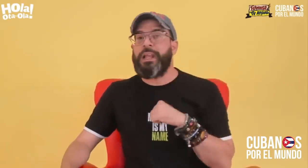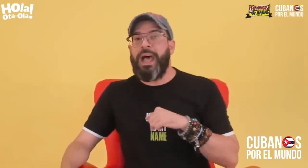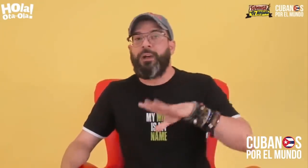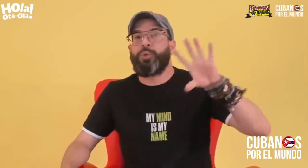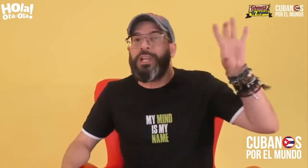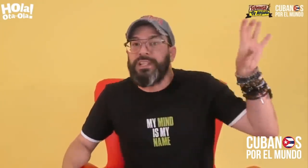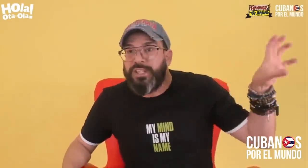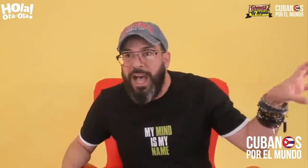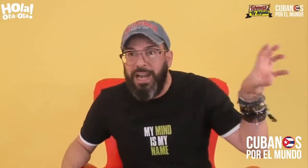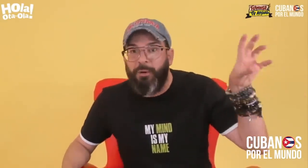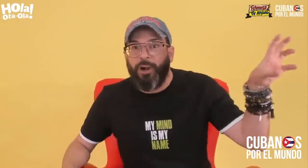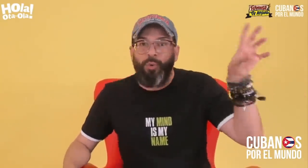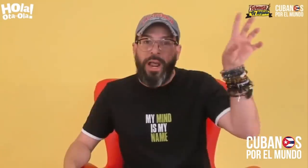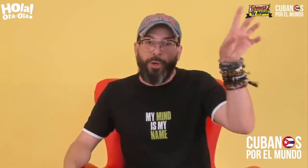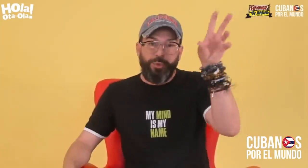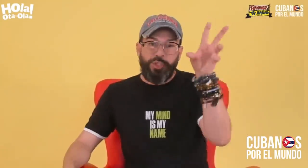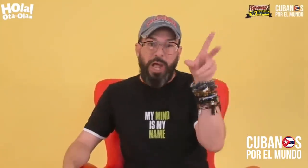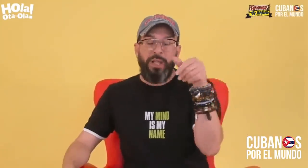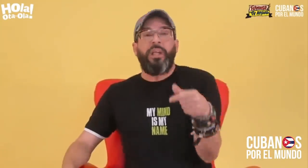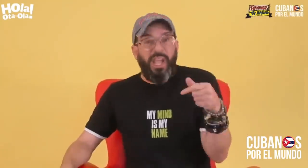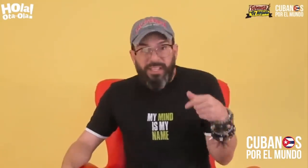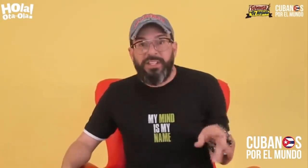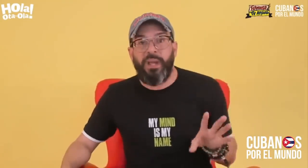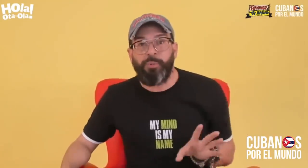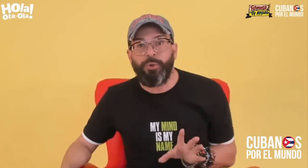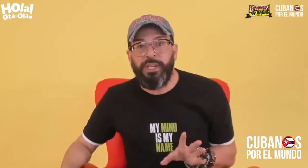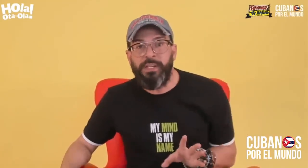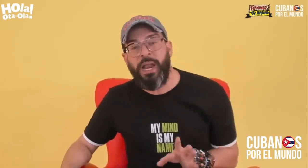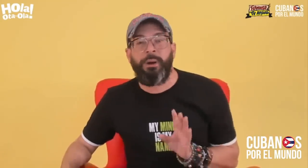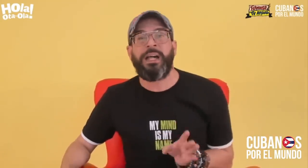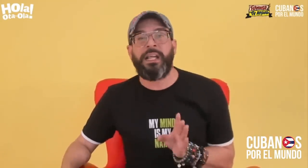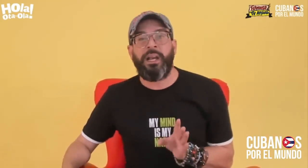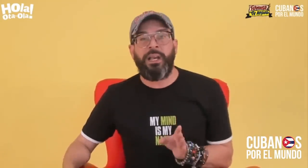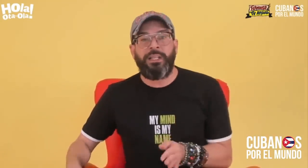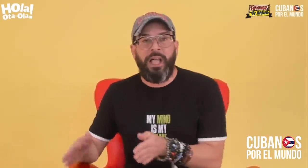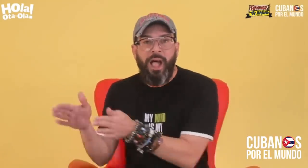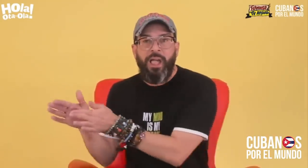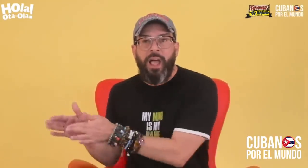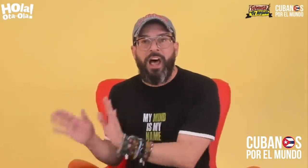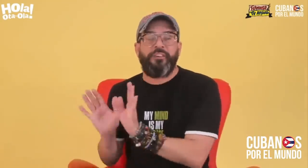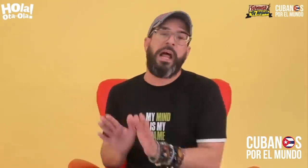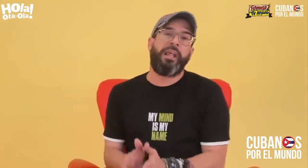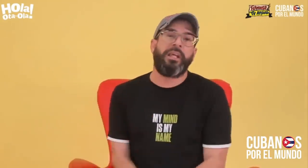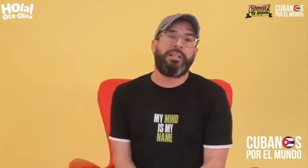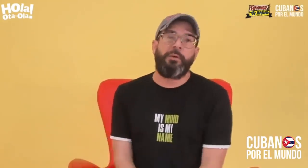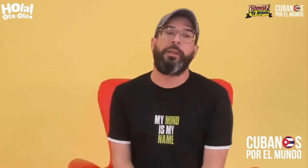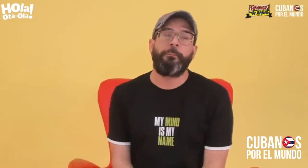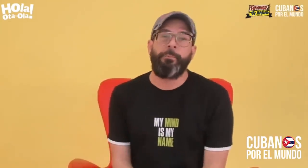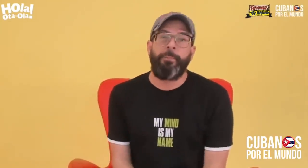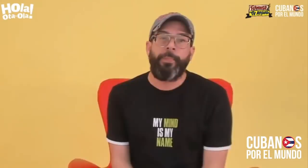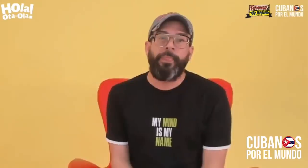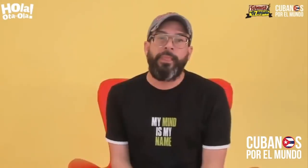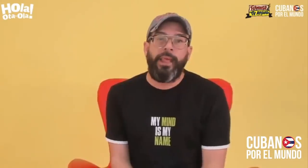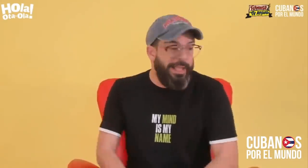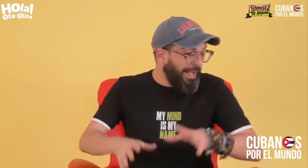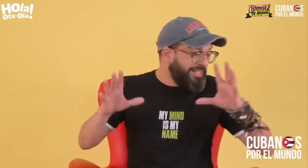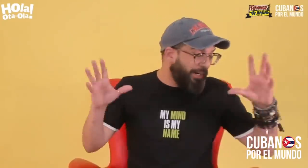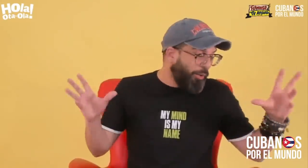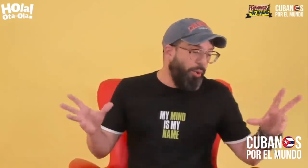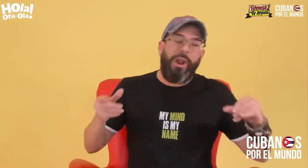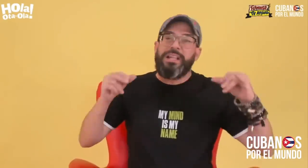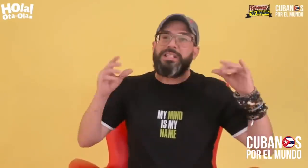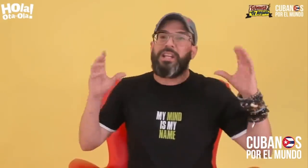y familiares utilizar la vacuna rusa que dice Putin que la van a tener lista a finales de este mes. Y